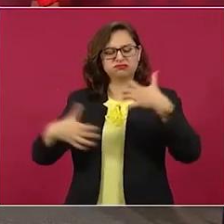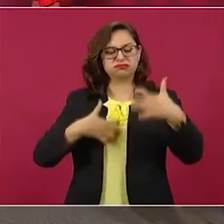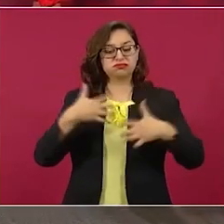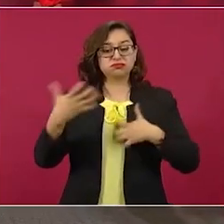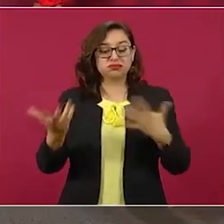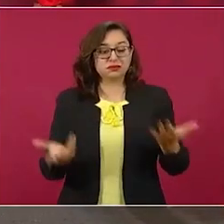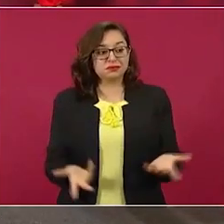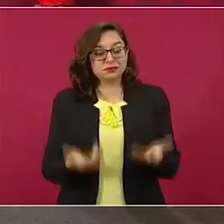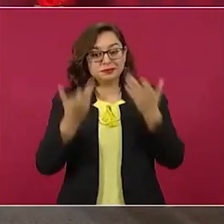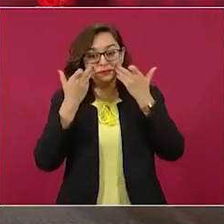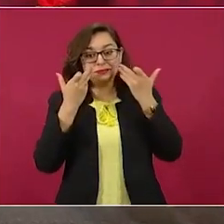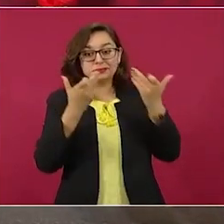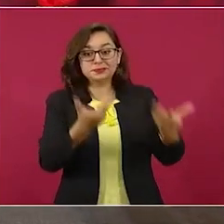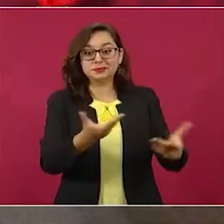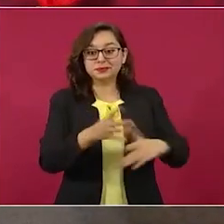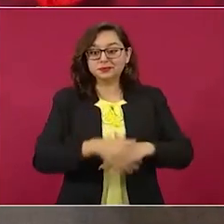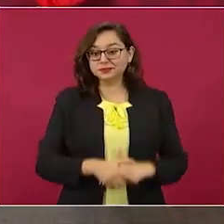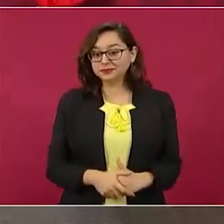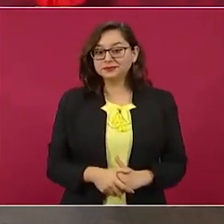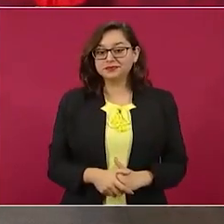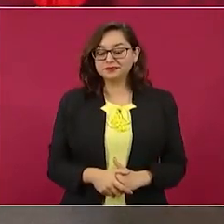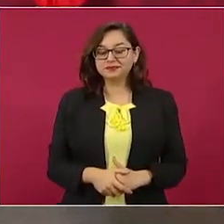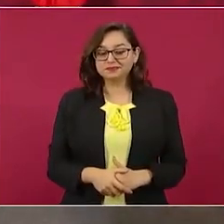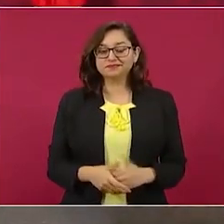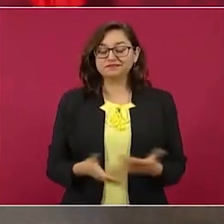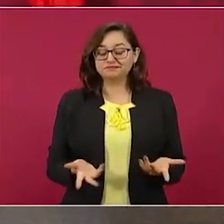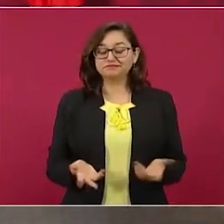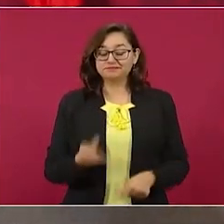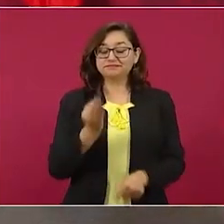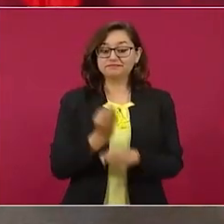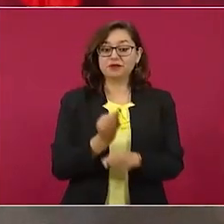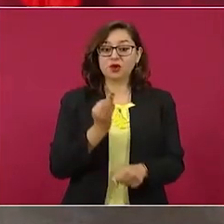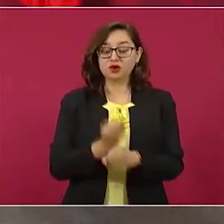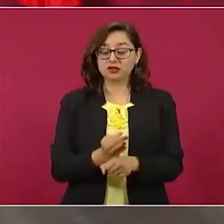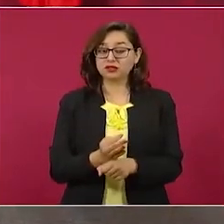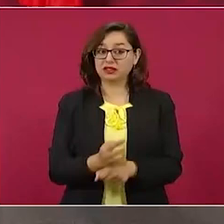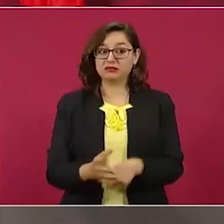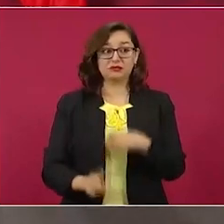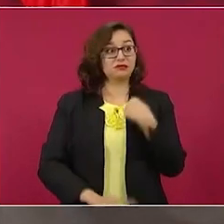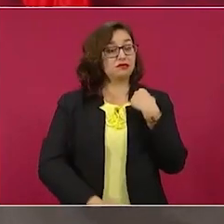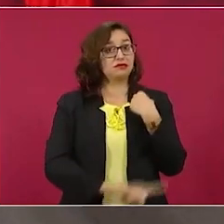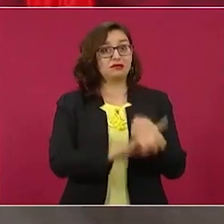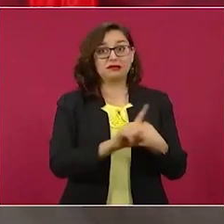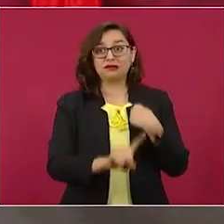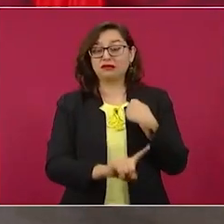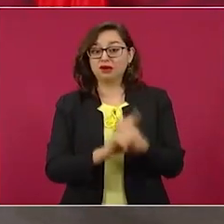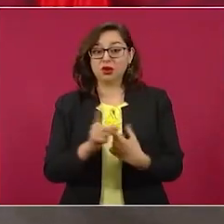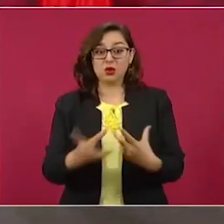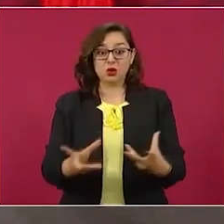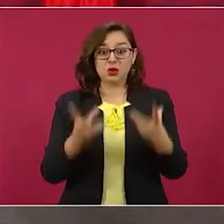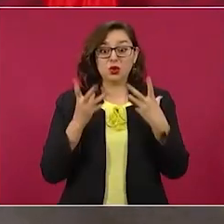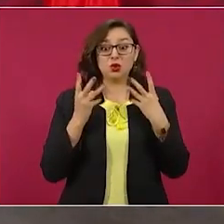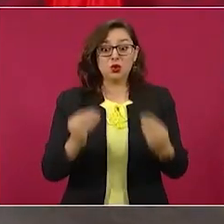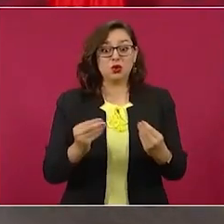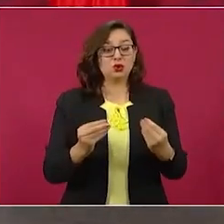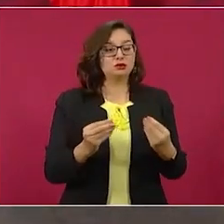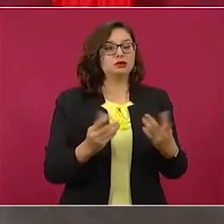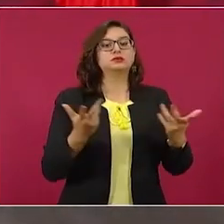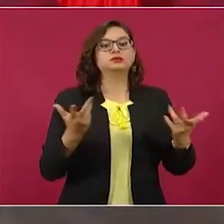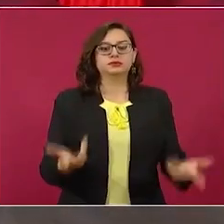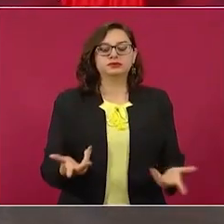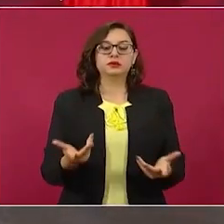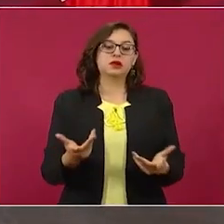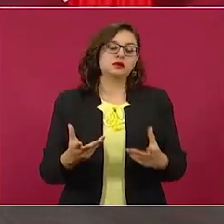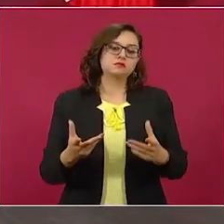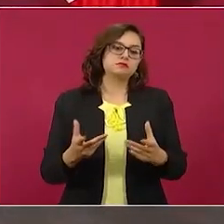se viven tiempos de mucha tensión del problema